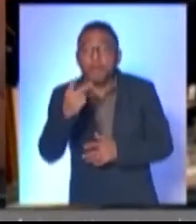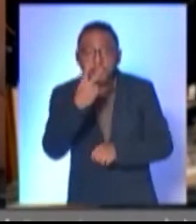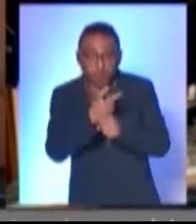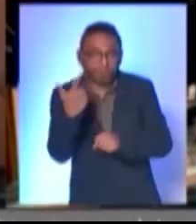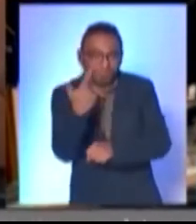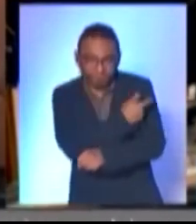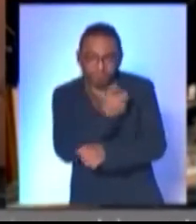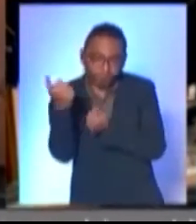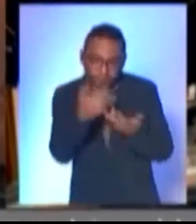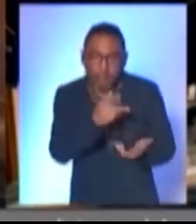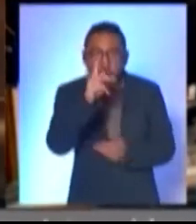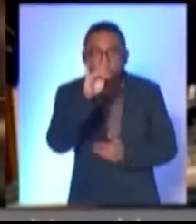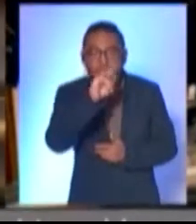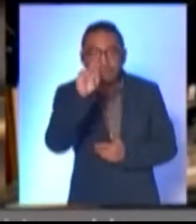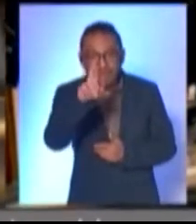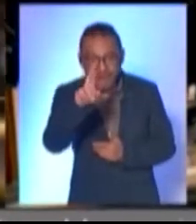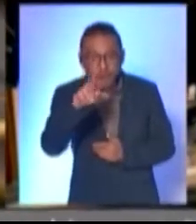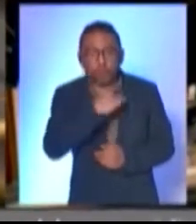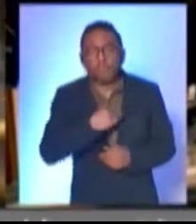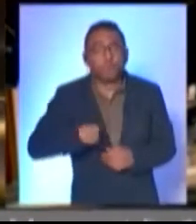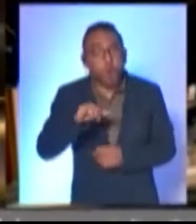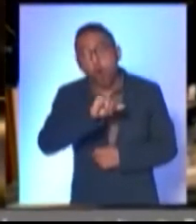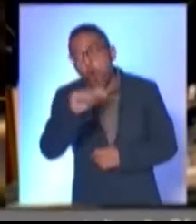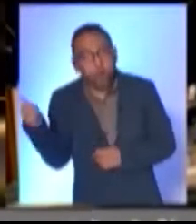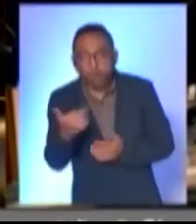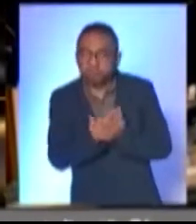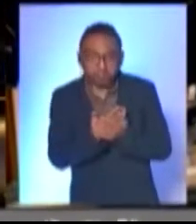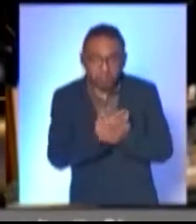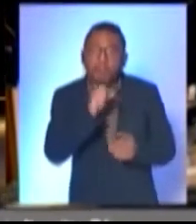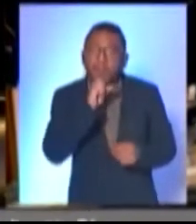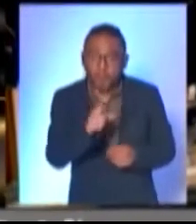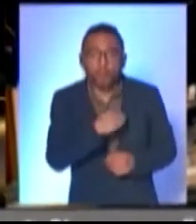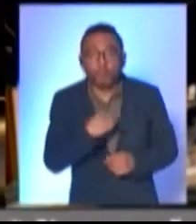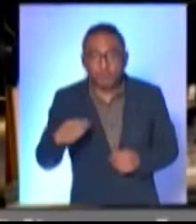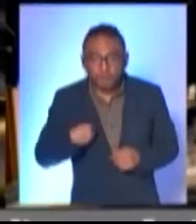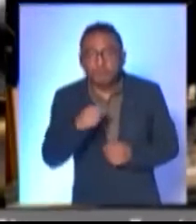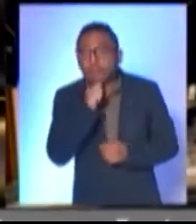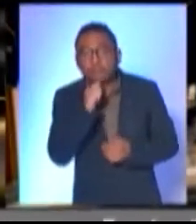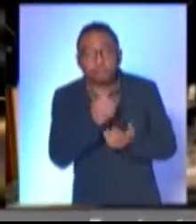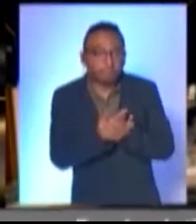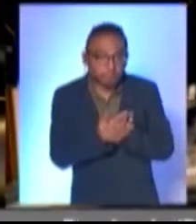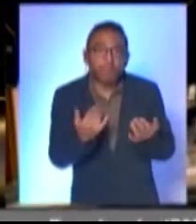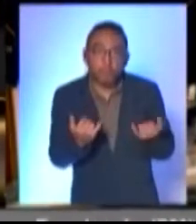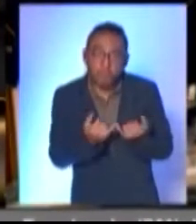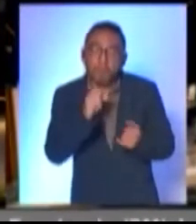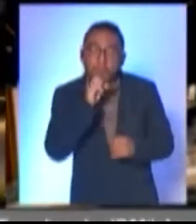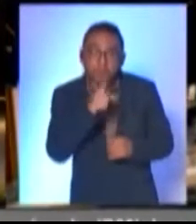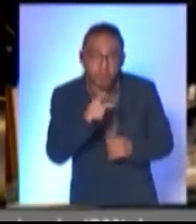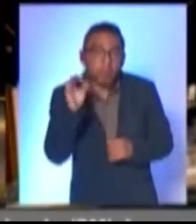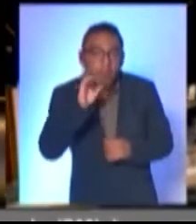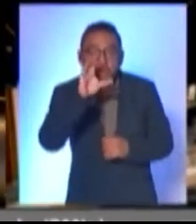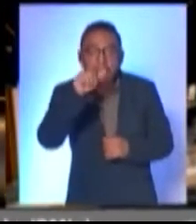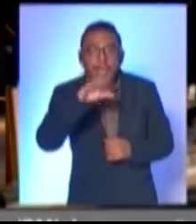de las demás de Pfizer, de los otros municipios, y también los municipios que están pendientes de llegarnos, también posiblemente CanSino,